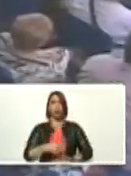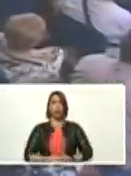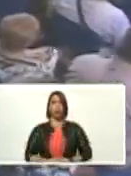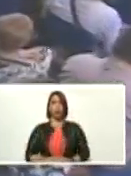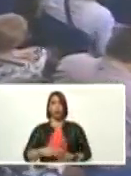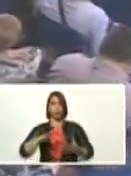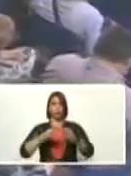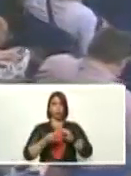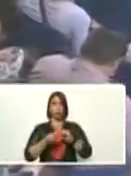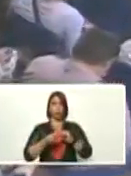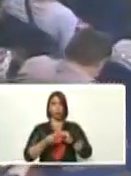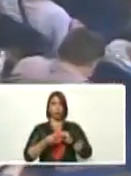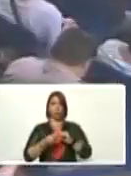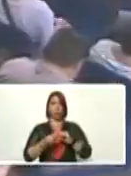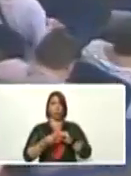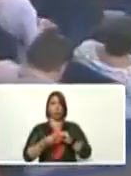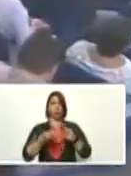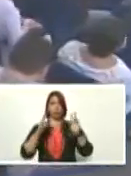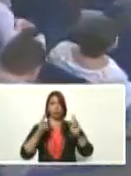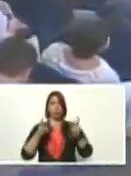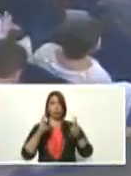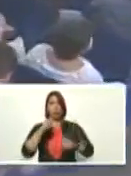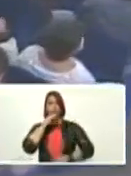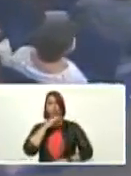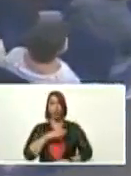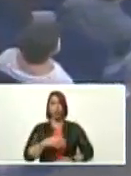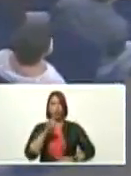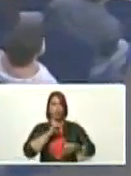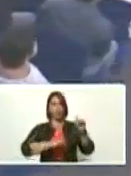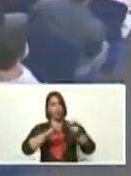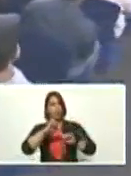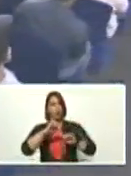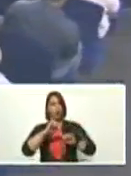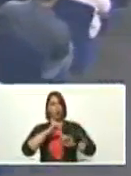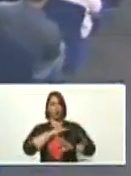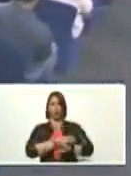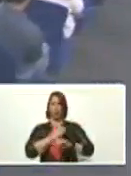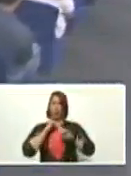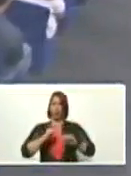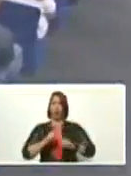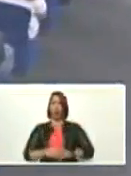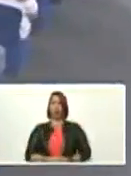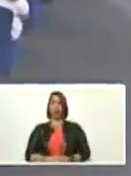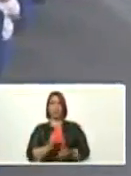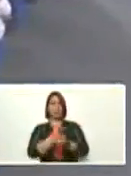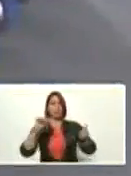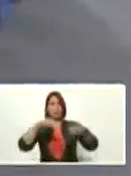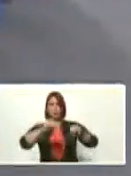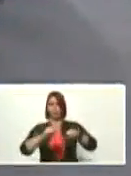adoptar el concepto de la historia insurgente, rebelde, descolonizadora,